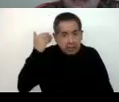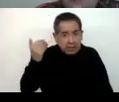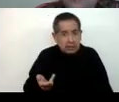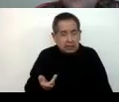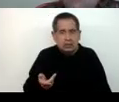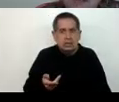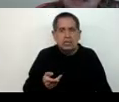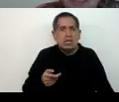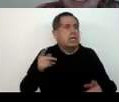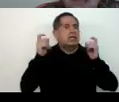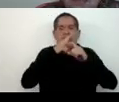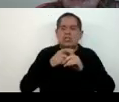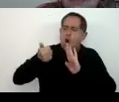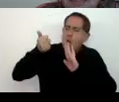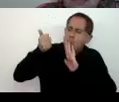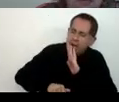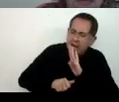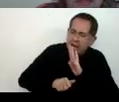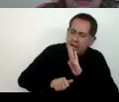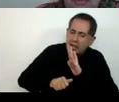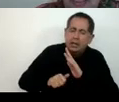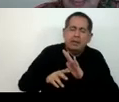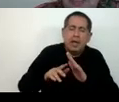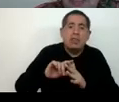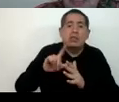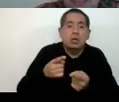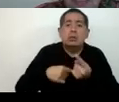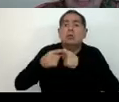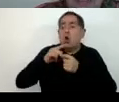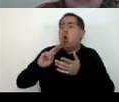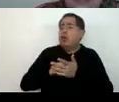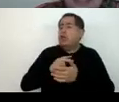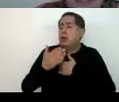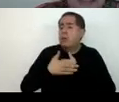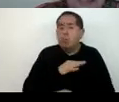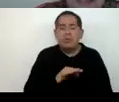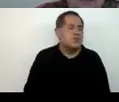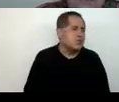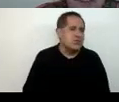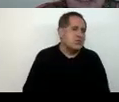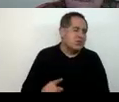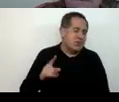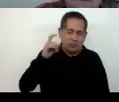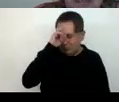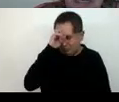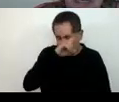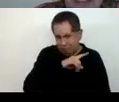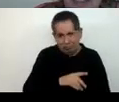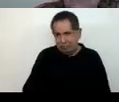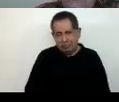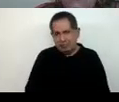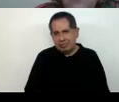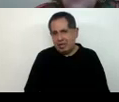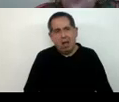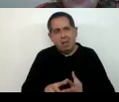técnicas reversibles que se han documentado que estas técnicas reversibles, pues en